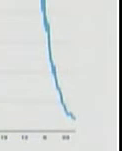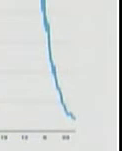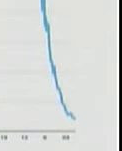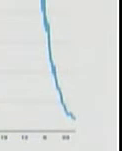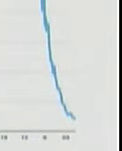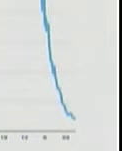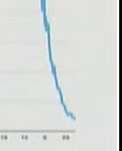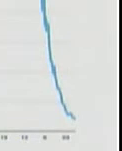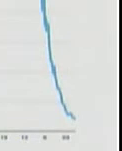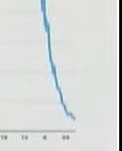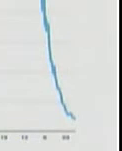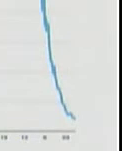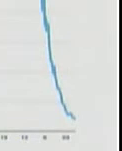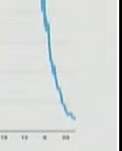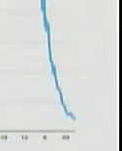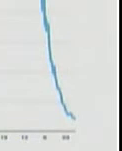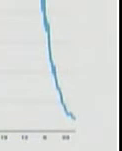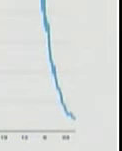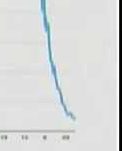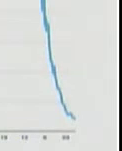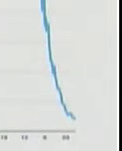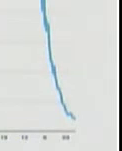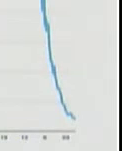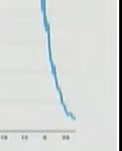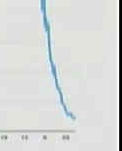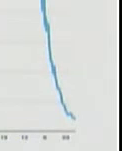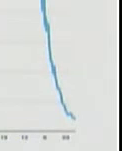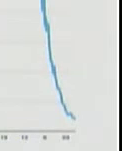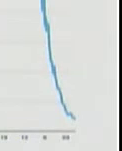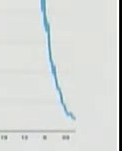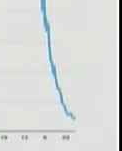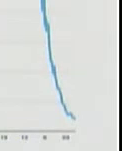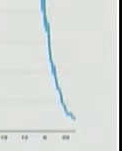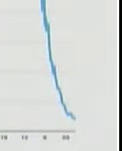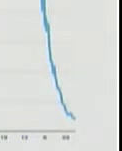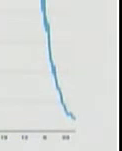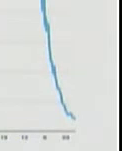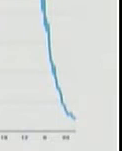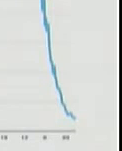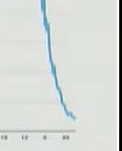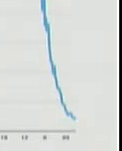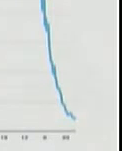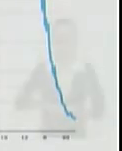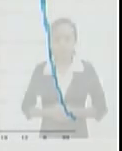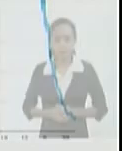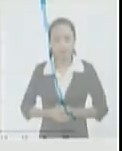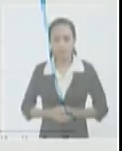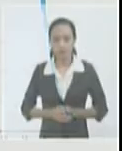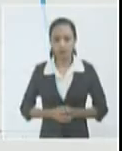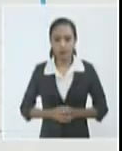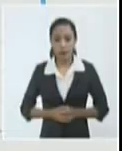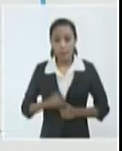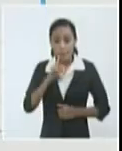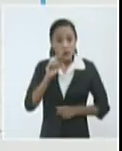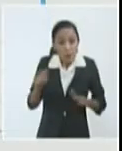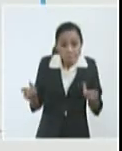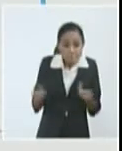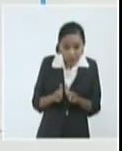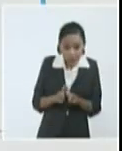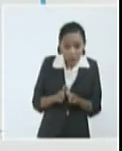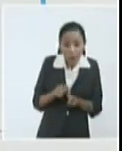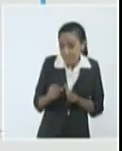bajo que nos demostraba que en la misma medida que íbamos aprendiendo de la pandemia, éramos capaces de controlar la pandemia a partir de